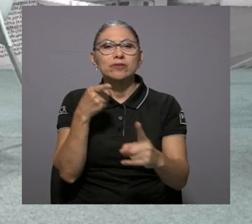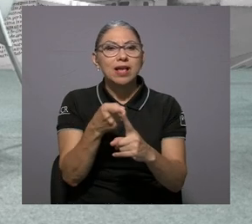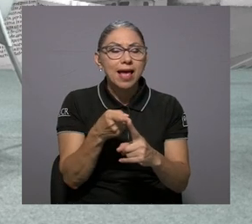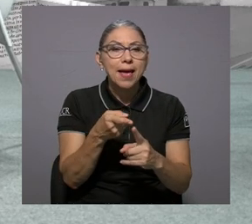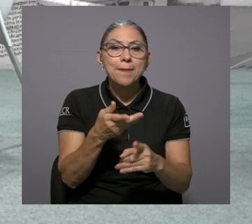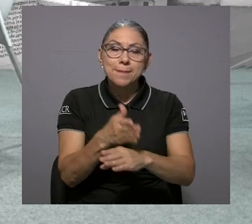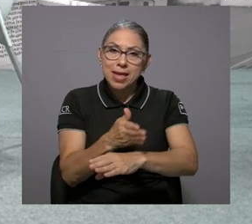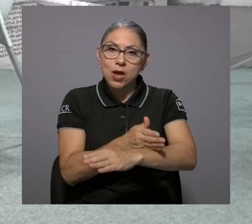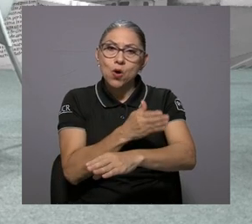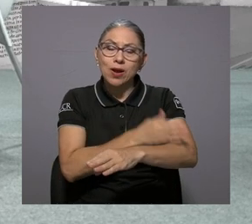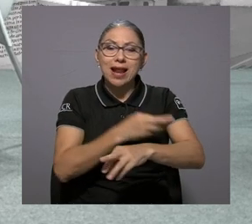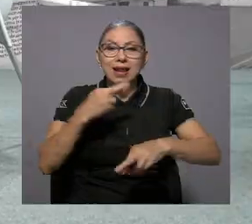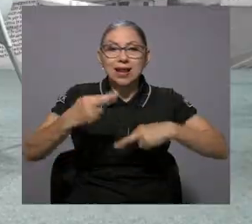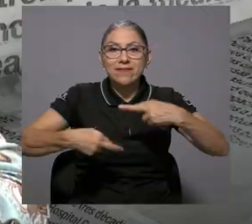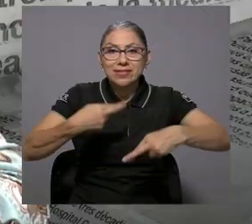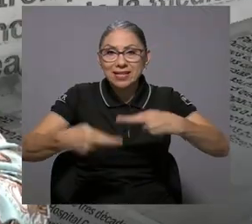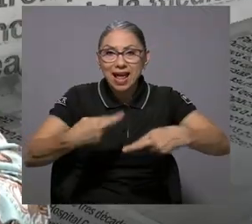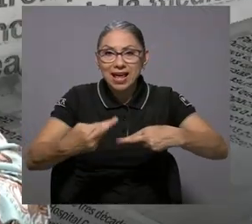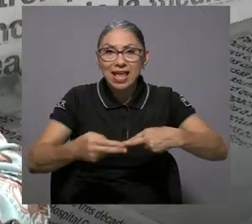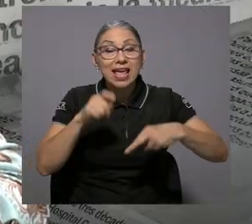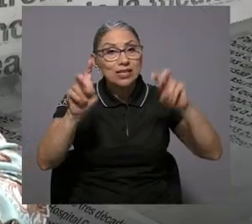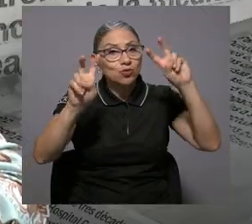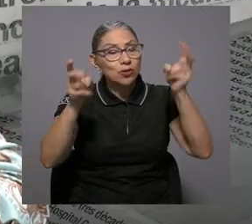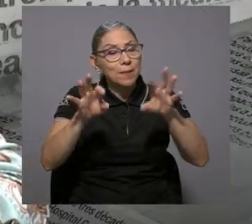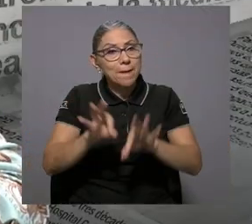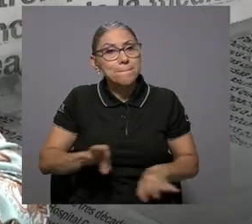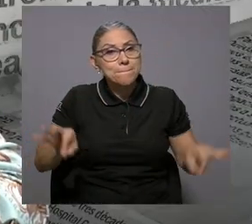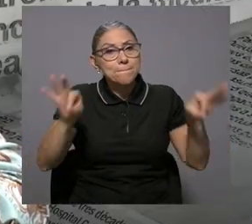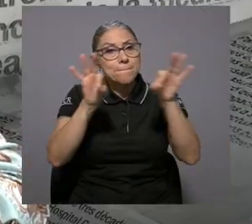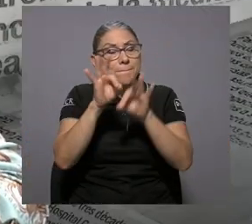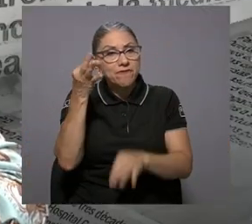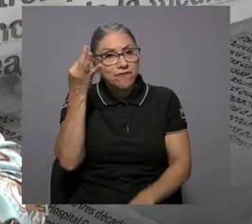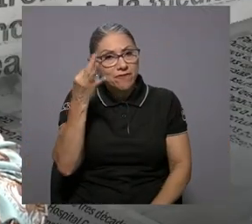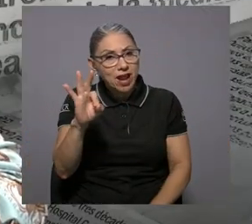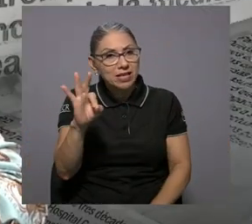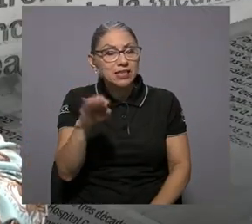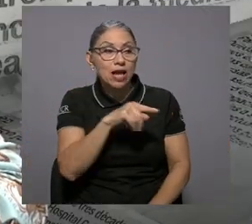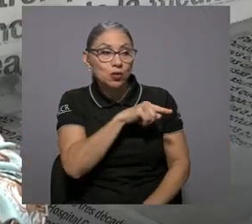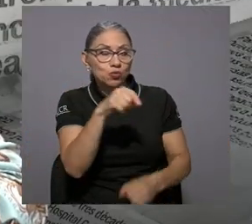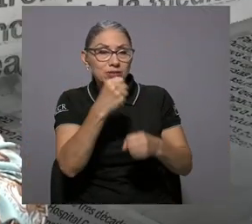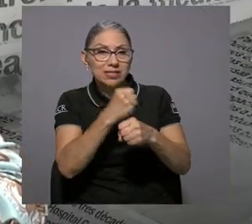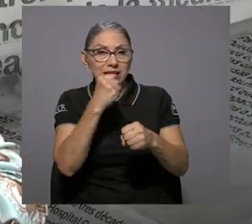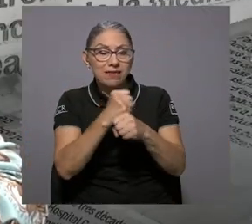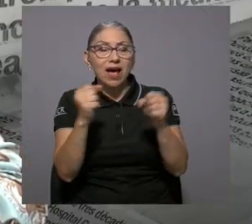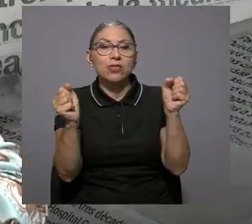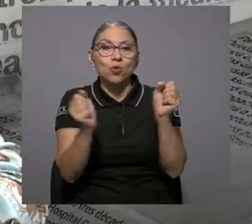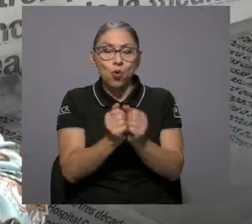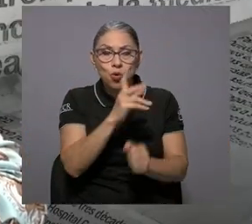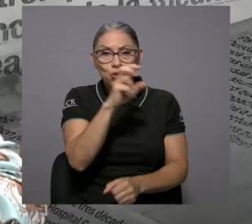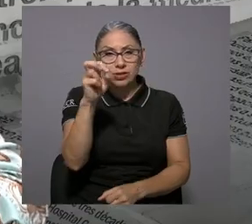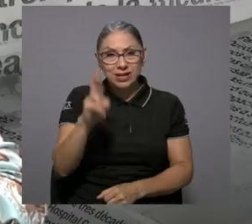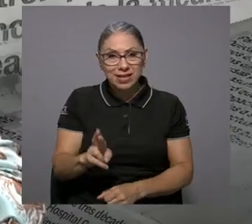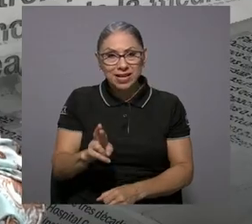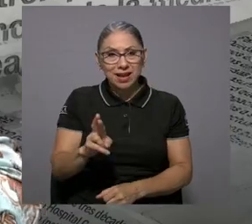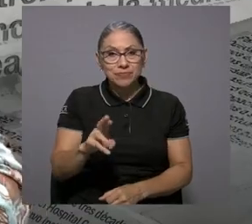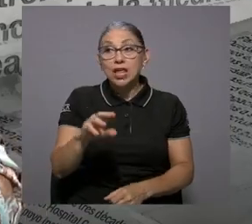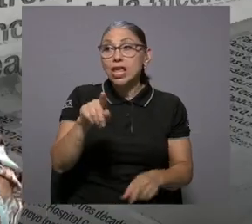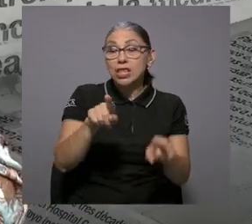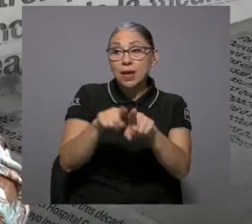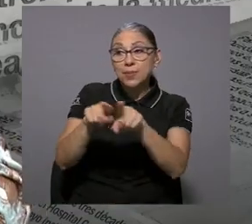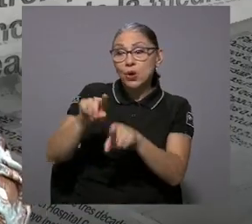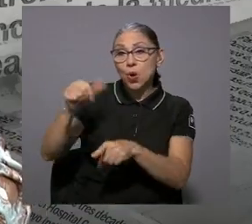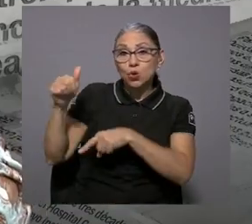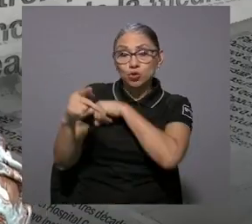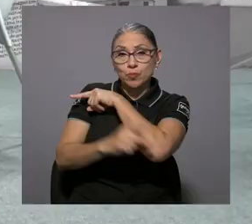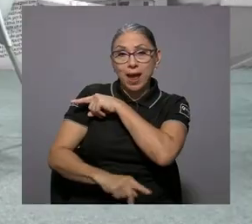tema esencial en Francia y que ustedes también están trabajando con Costa Rica y en otros países del